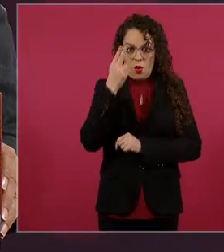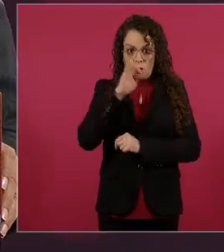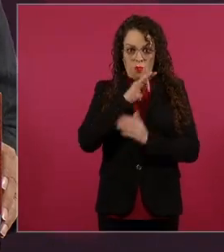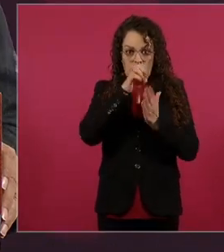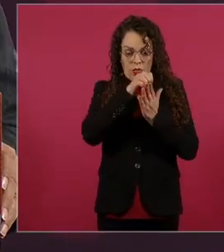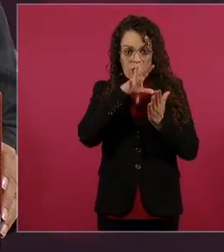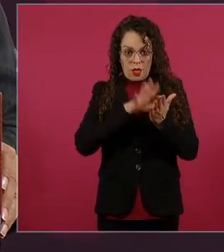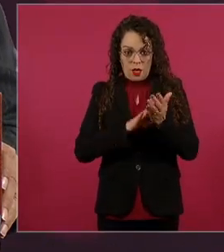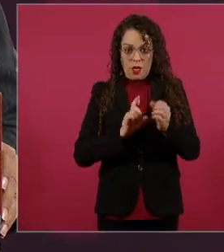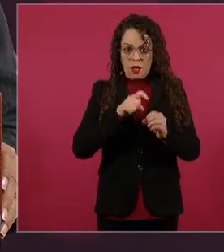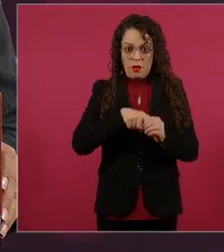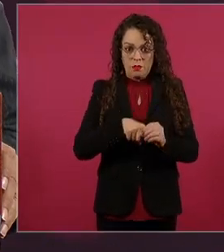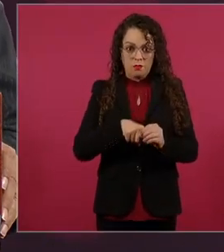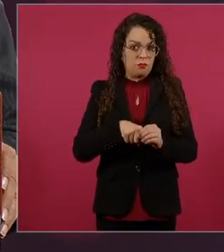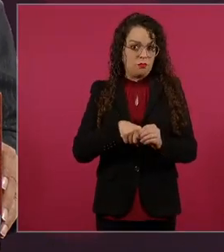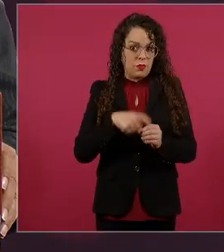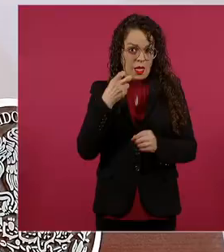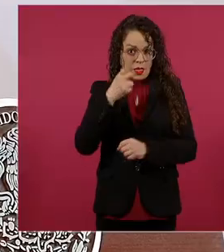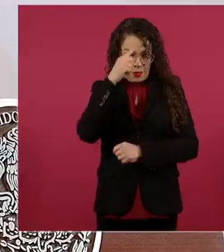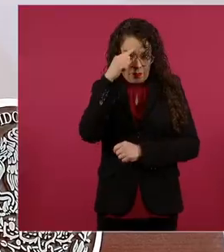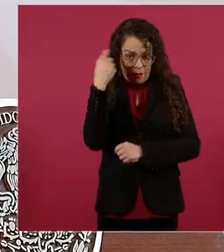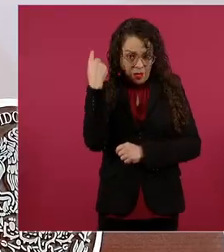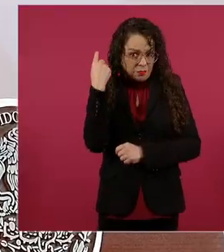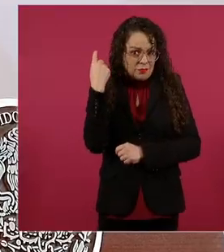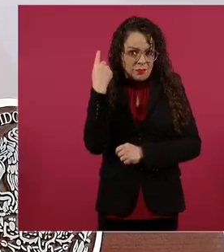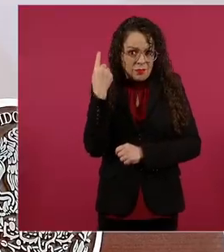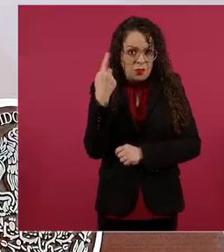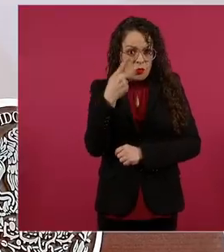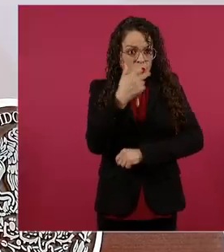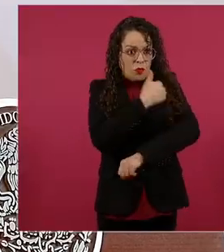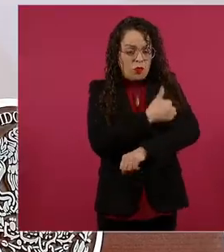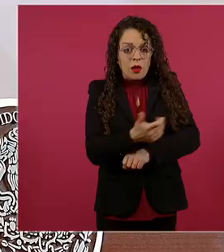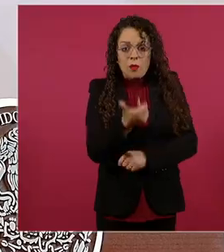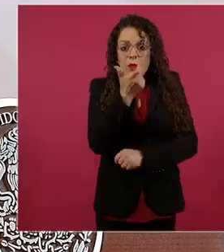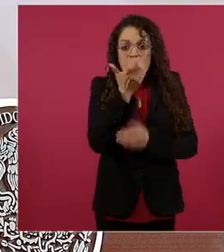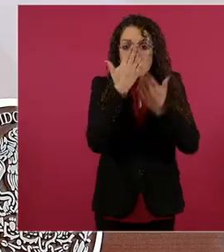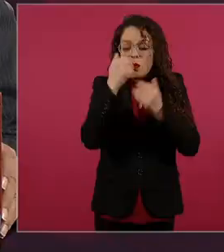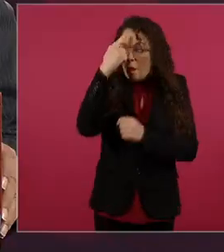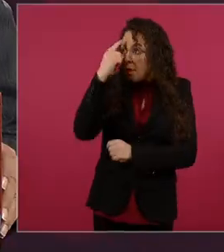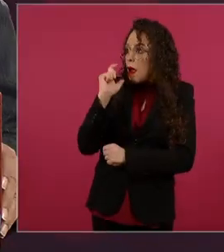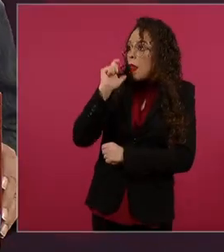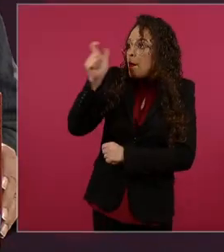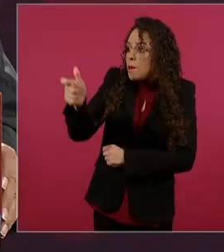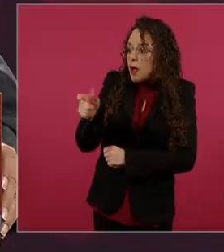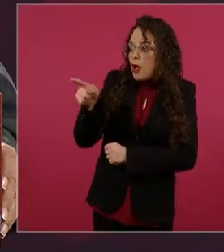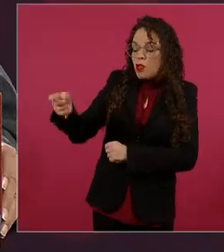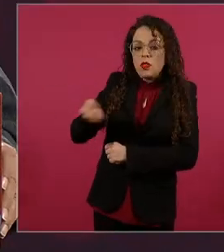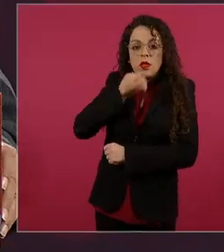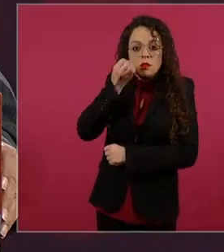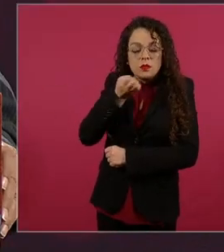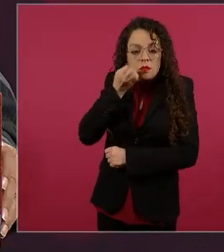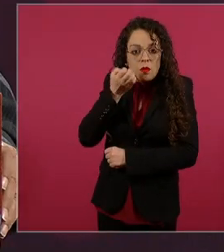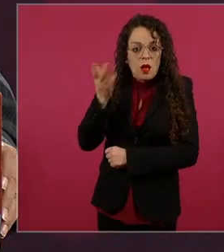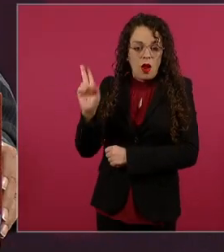es que no tenías para pagar tu familia no tenía posibilidad para pagar la colegiatura